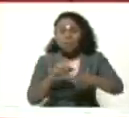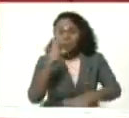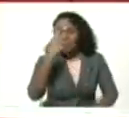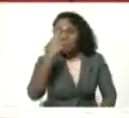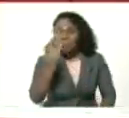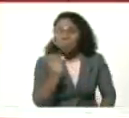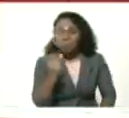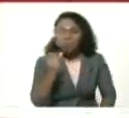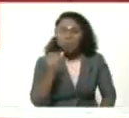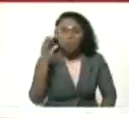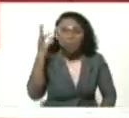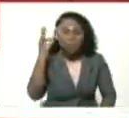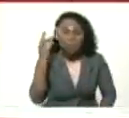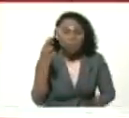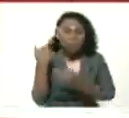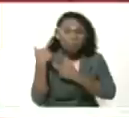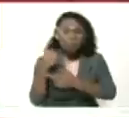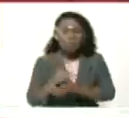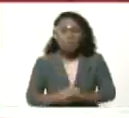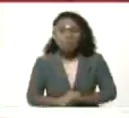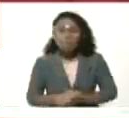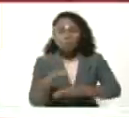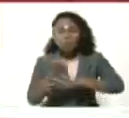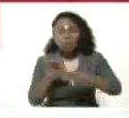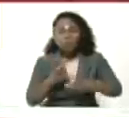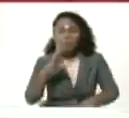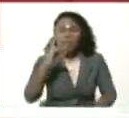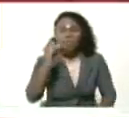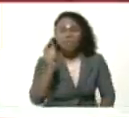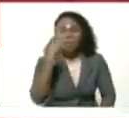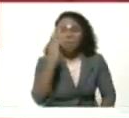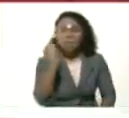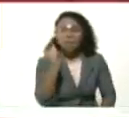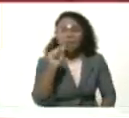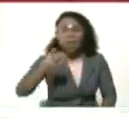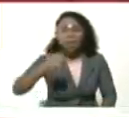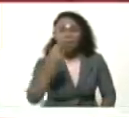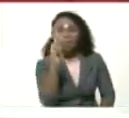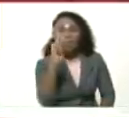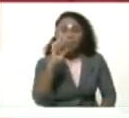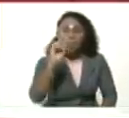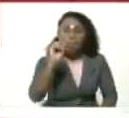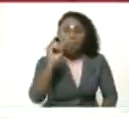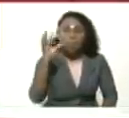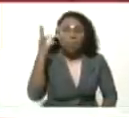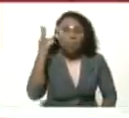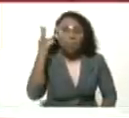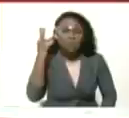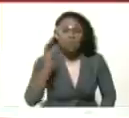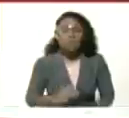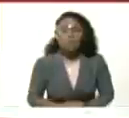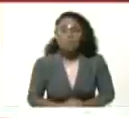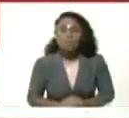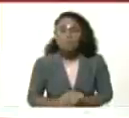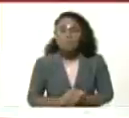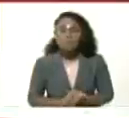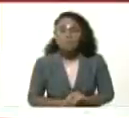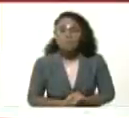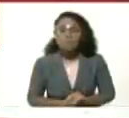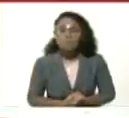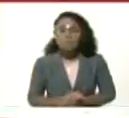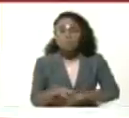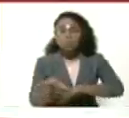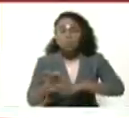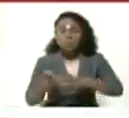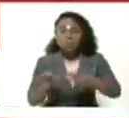Natalí Hernández. Municipio Dabajuro, Florelia Leal, Fiorella Leal.